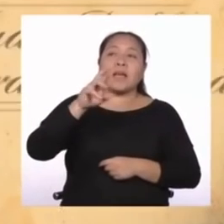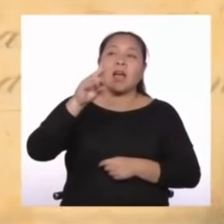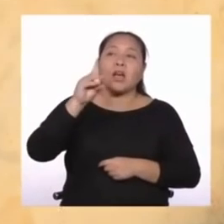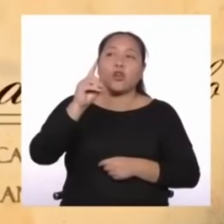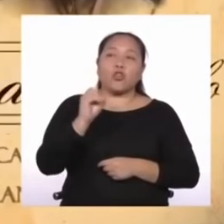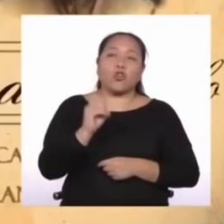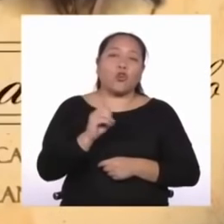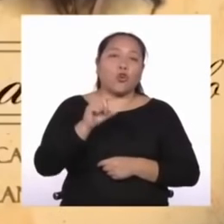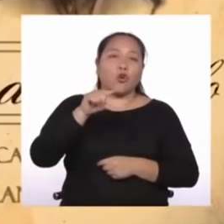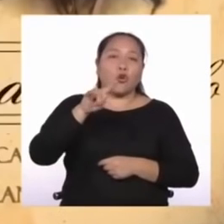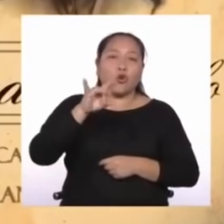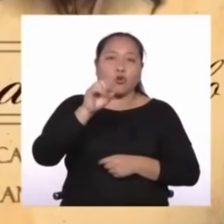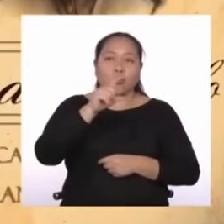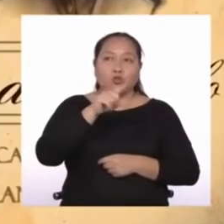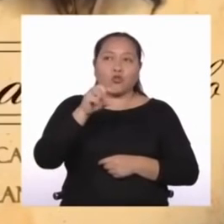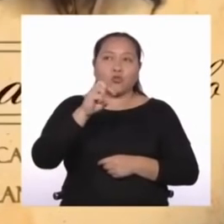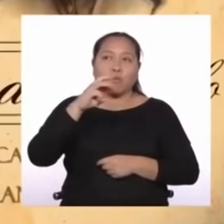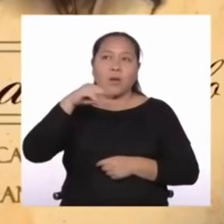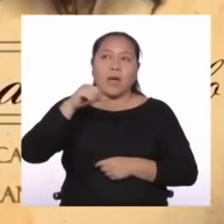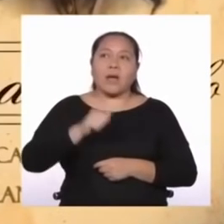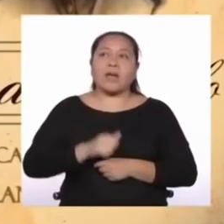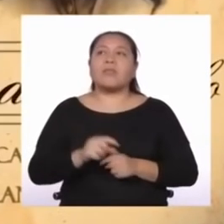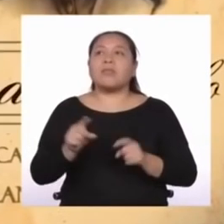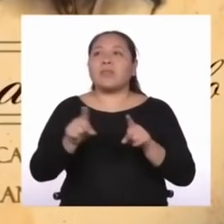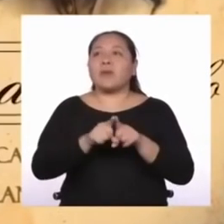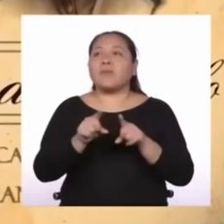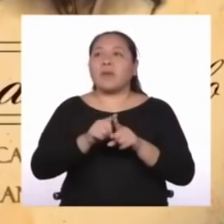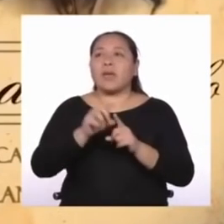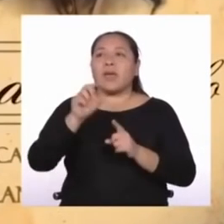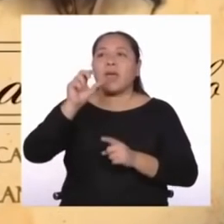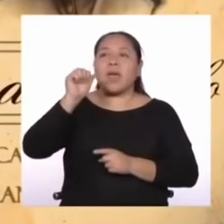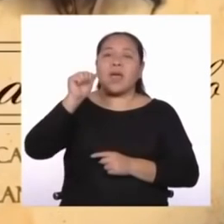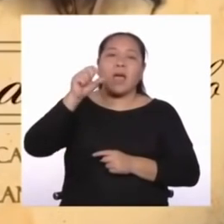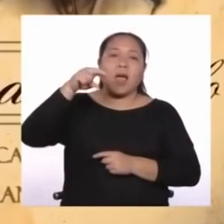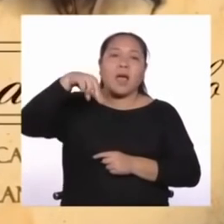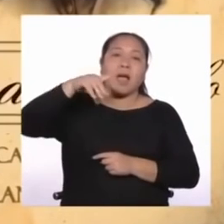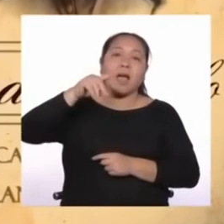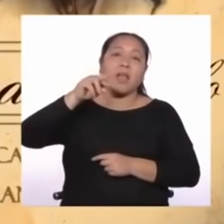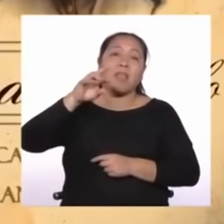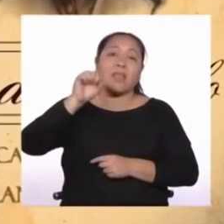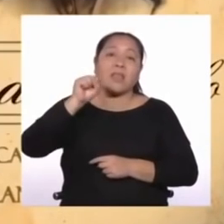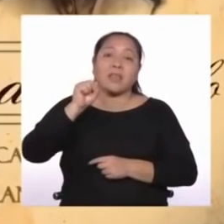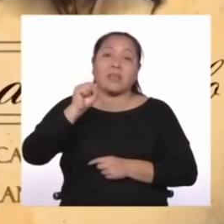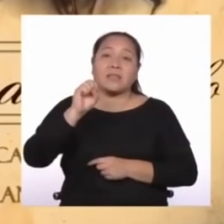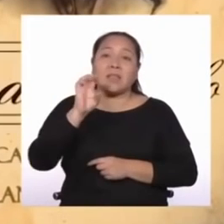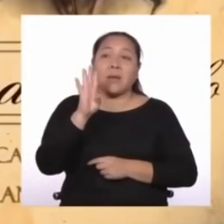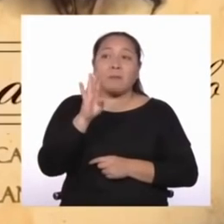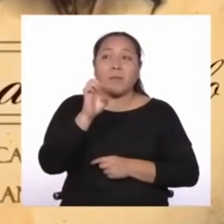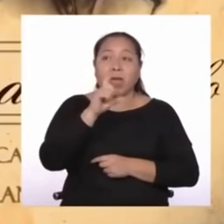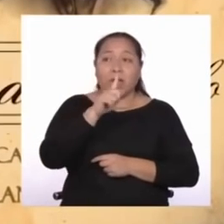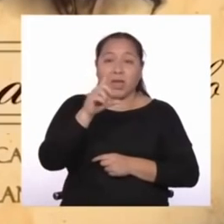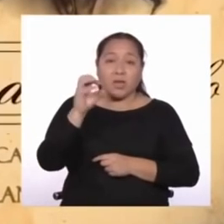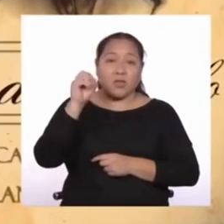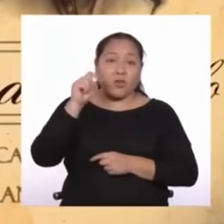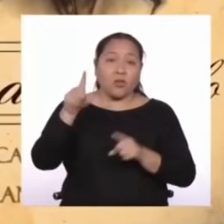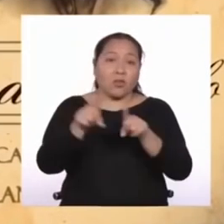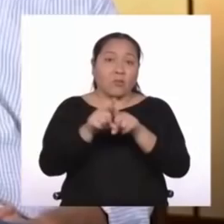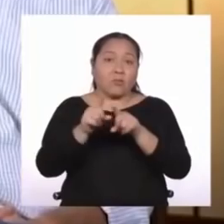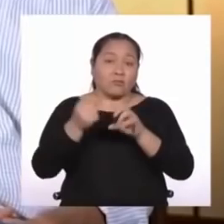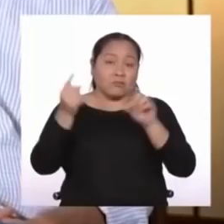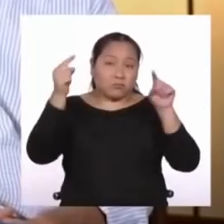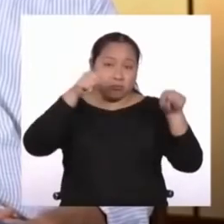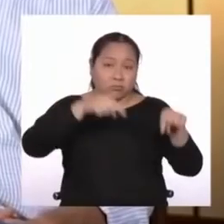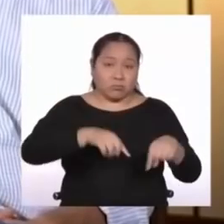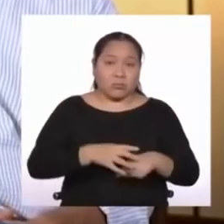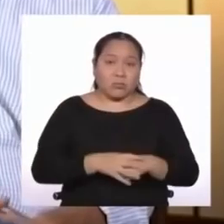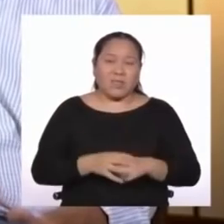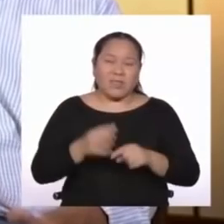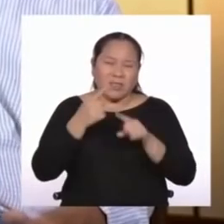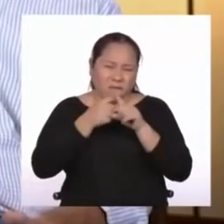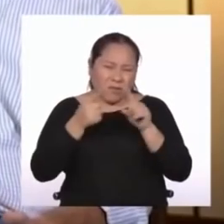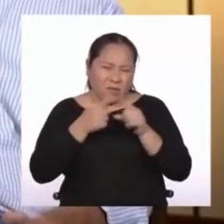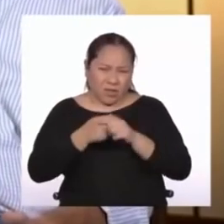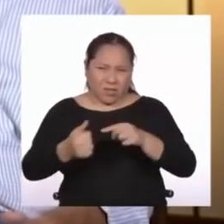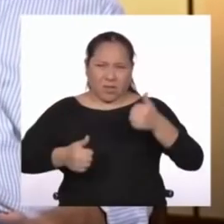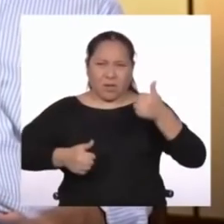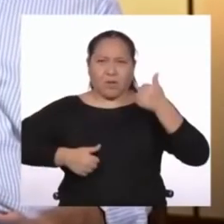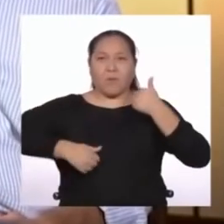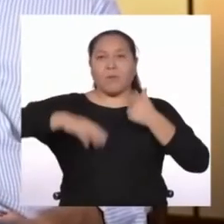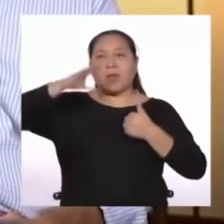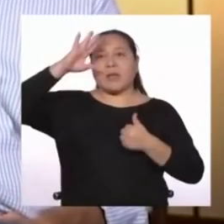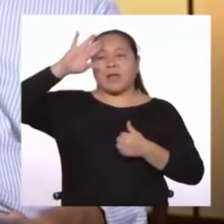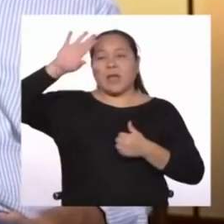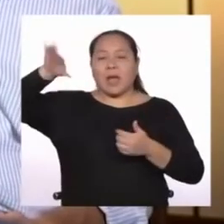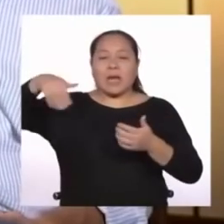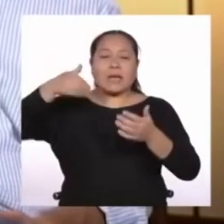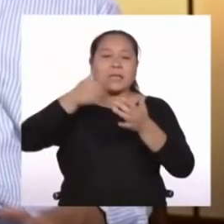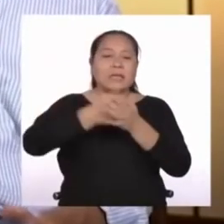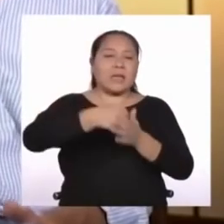con Andrés Bello y otros personajes, y al mismo tiempo todo este influjo de militares que llegan al Perú